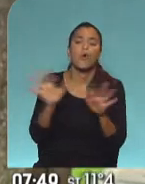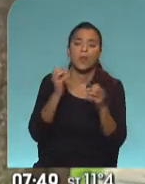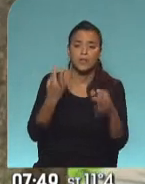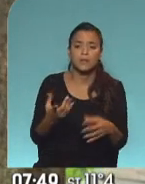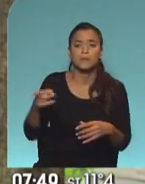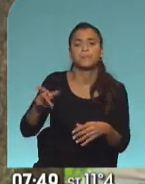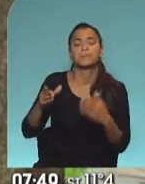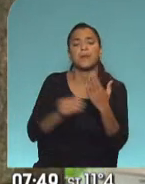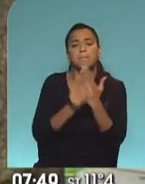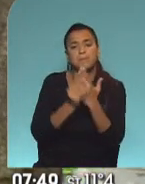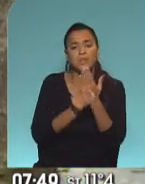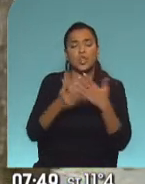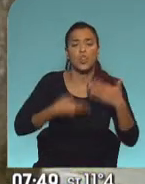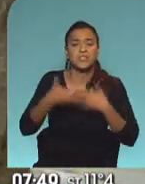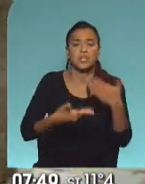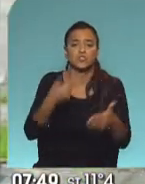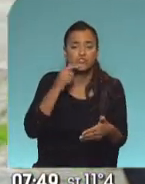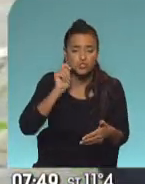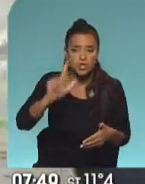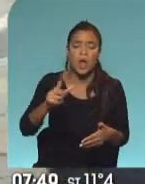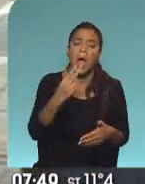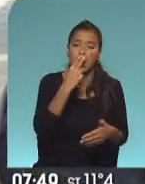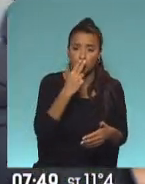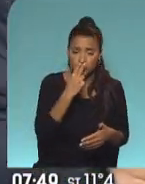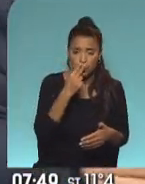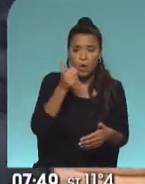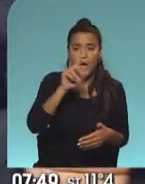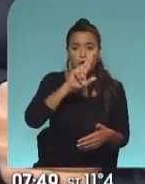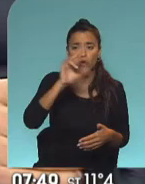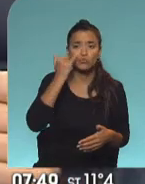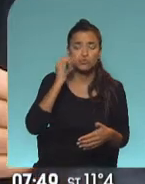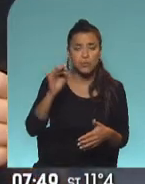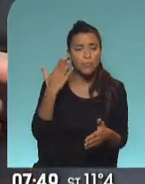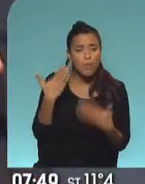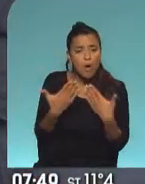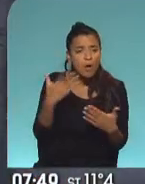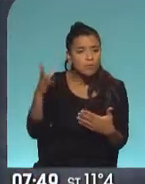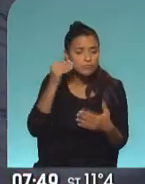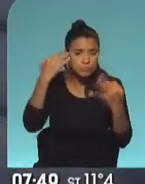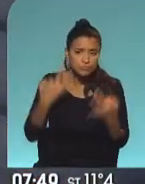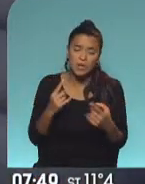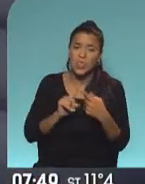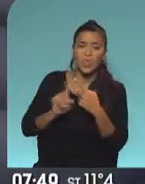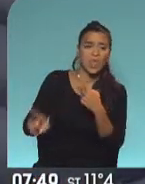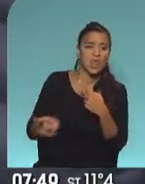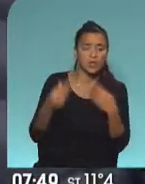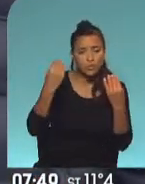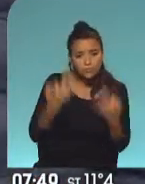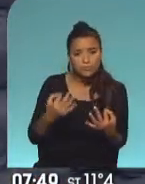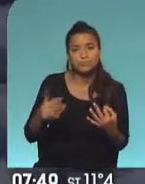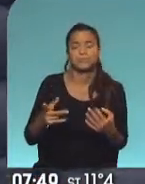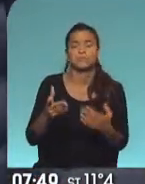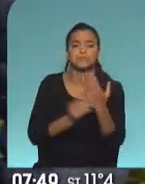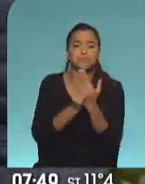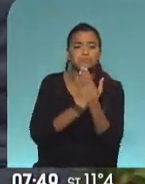Pablo, estamos con el ministro de Desarrollo Social, Daniel Arroyo, y estábamos escuchando lo que estaban hablando ustedes en el piso porque impacta directamente en la cartera aquí del